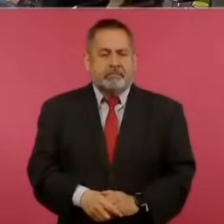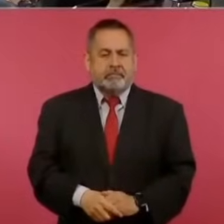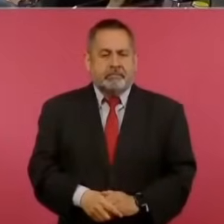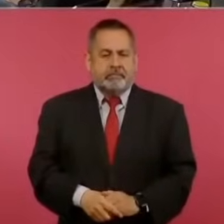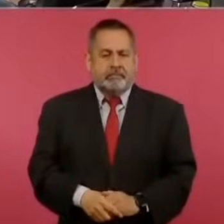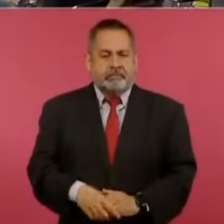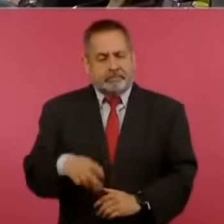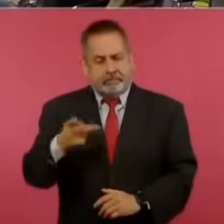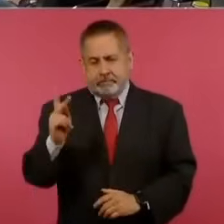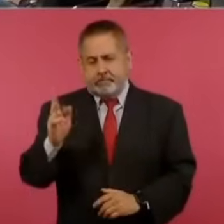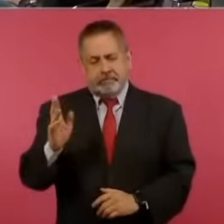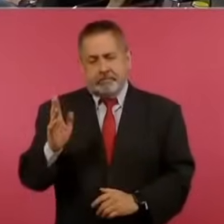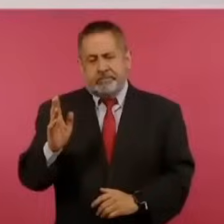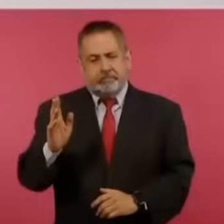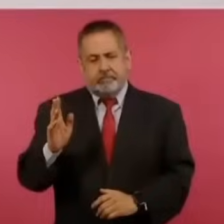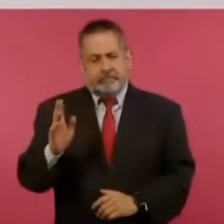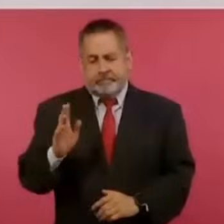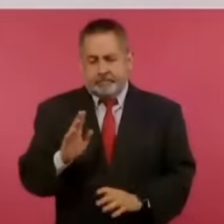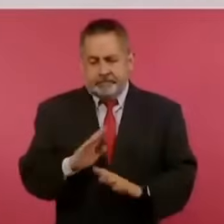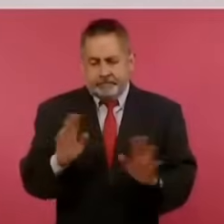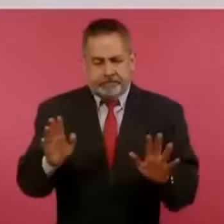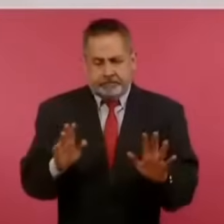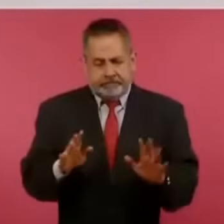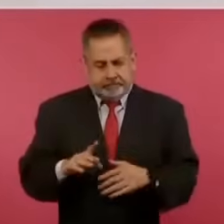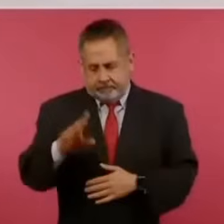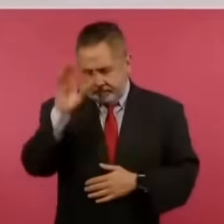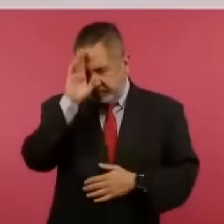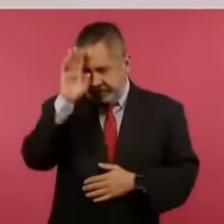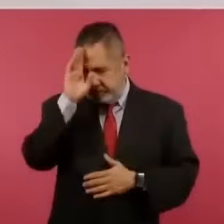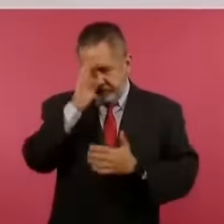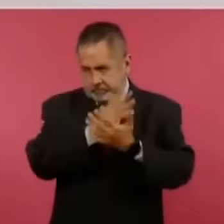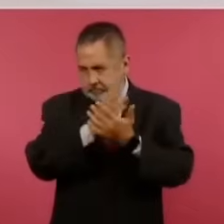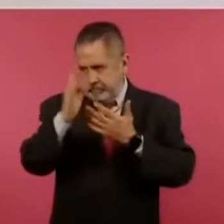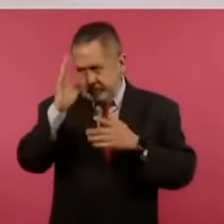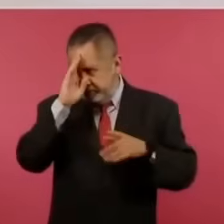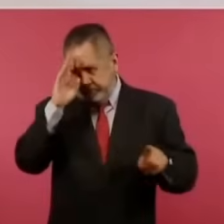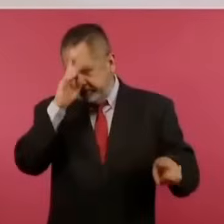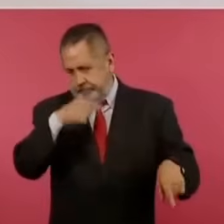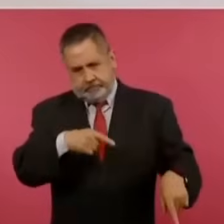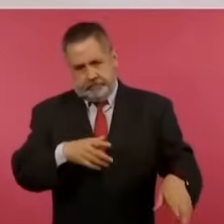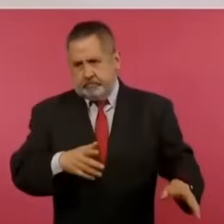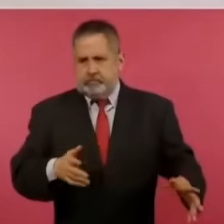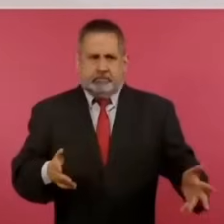Pero ya es el colmo